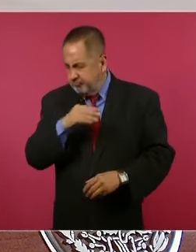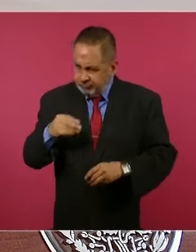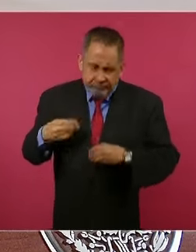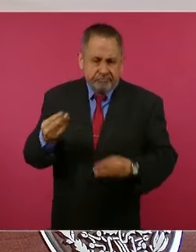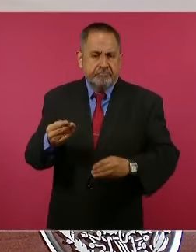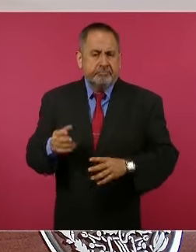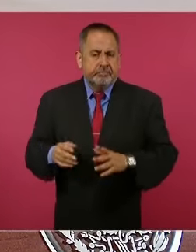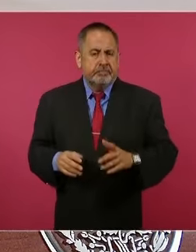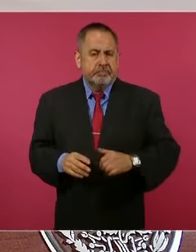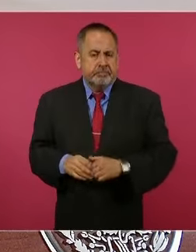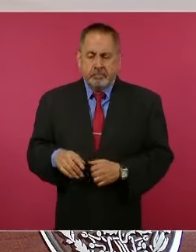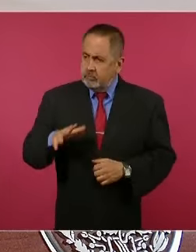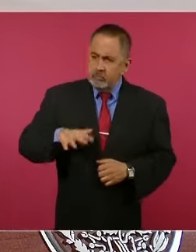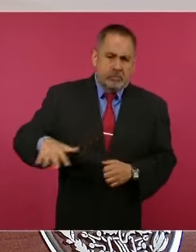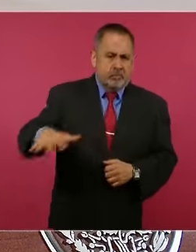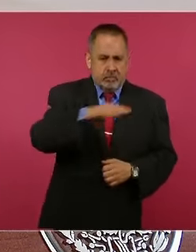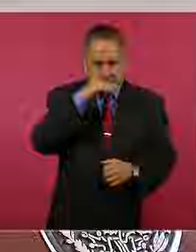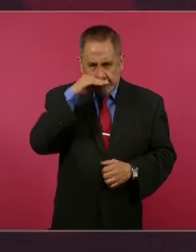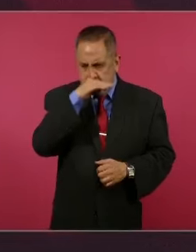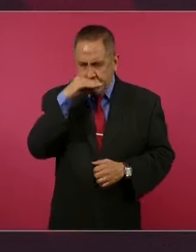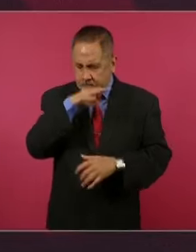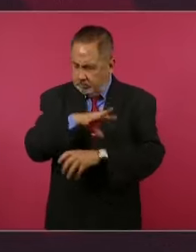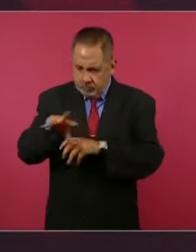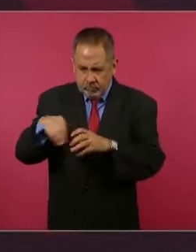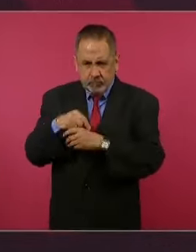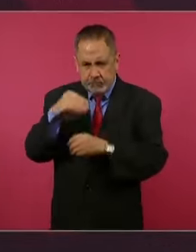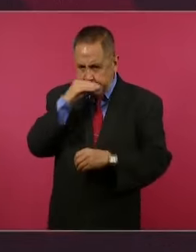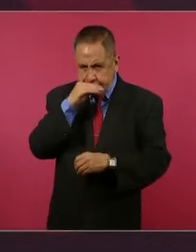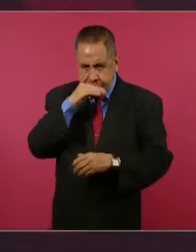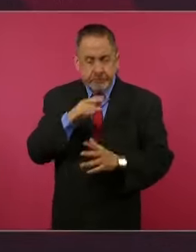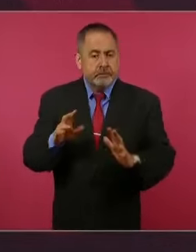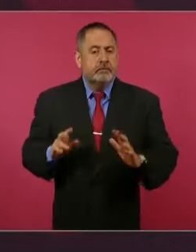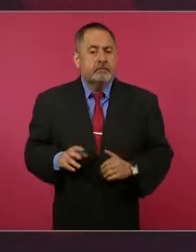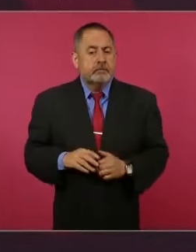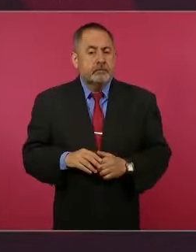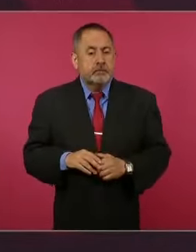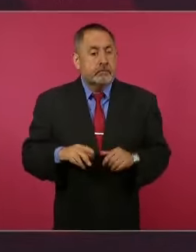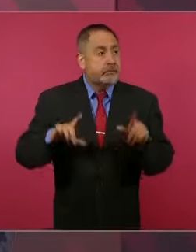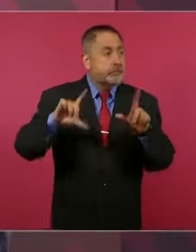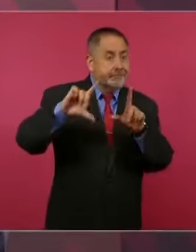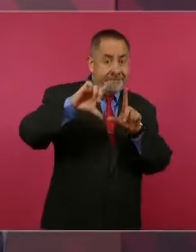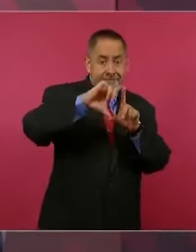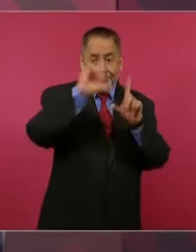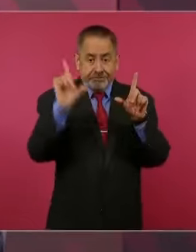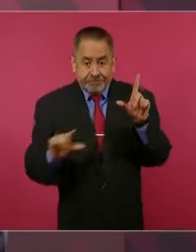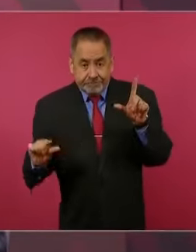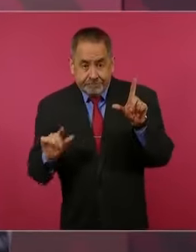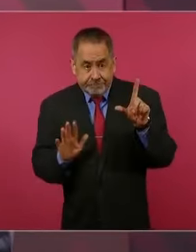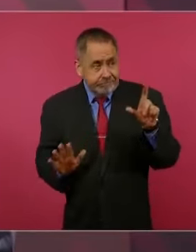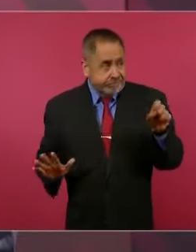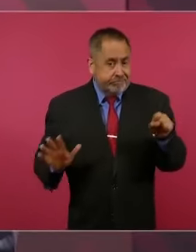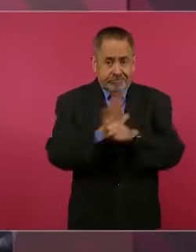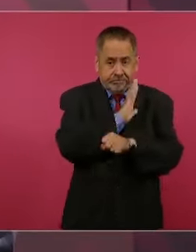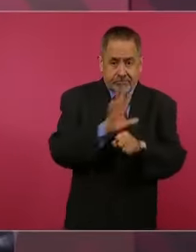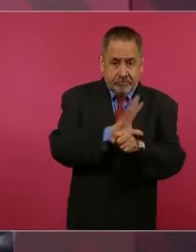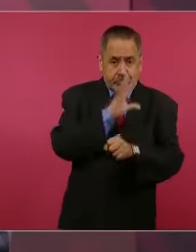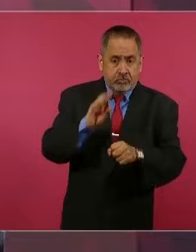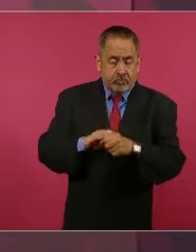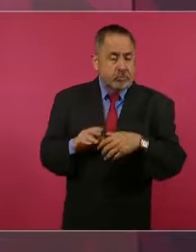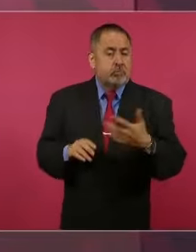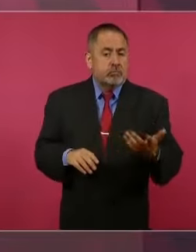100% gratuito todo el servicio pero Esto va a ser nacional